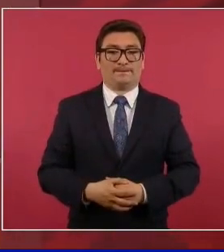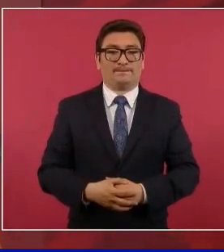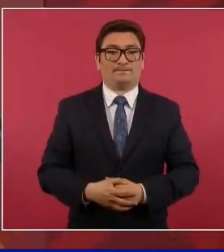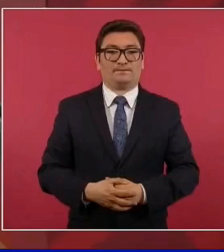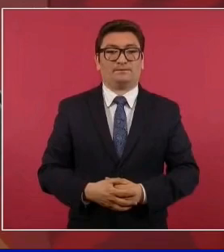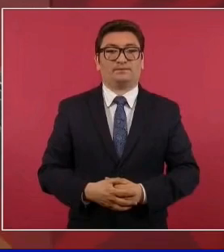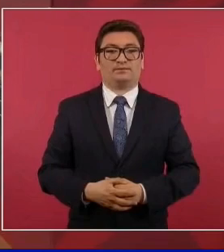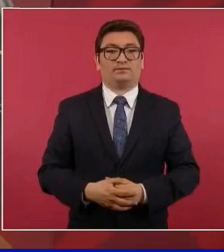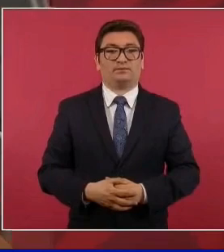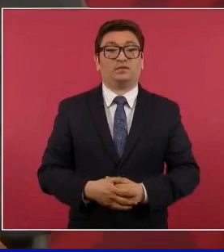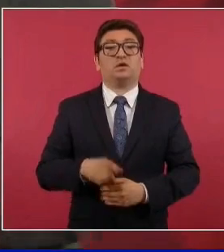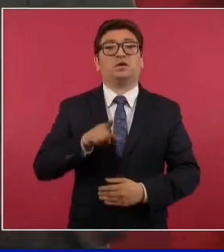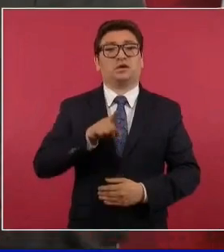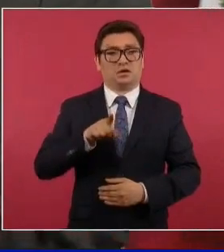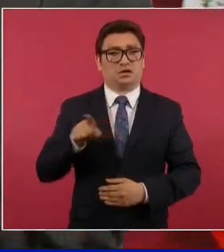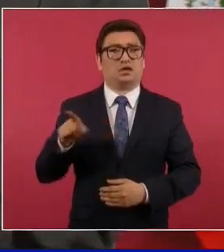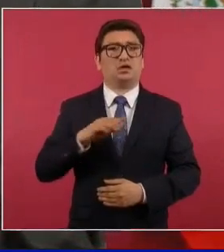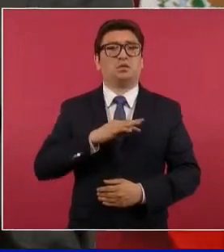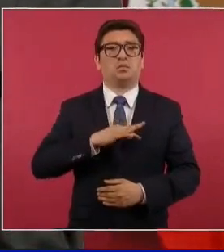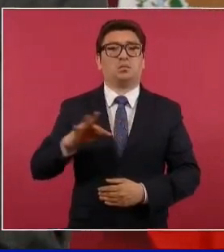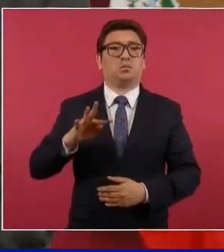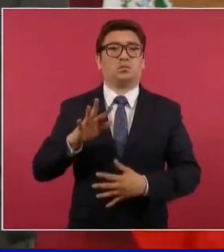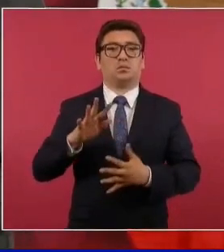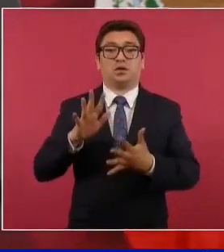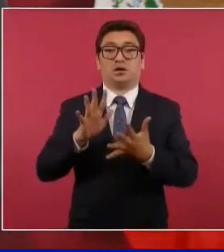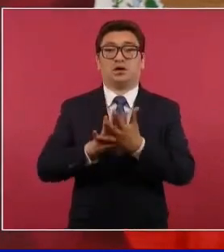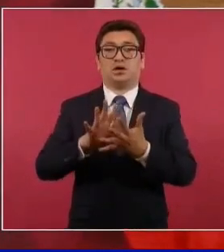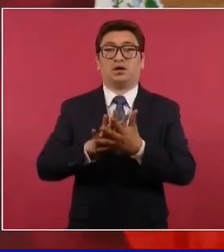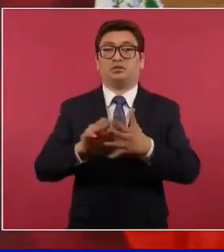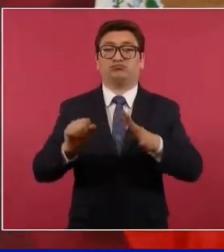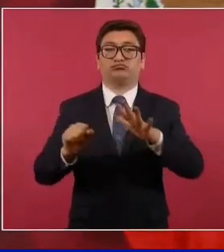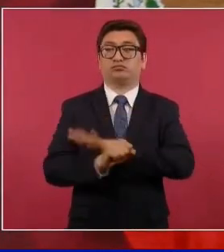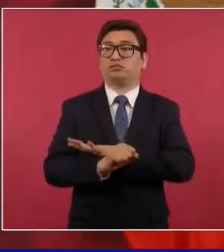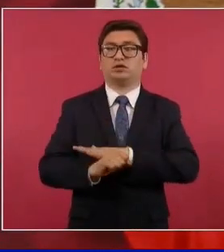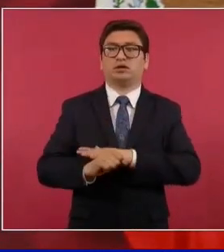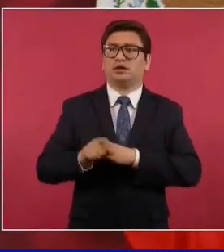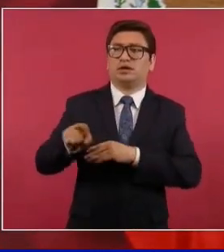que pueden estar en la cárcel personas inocentes. Estamos